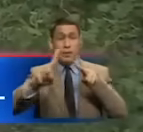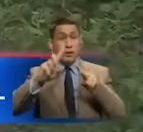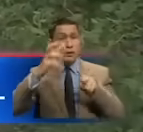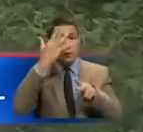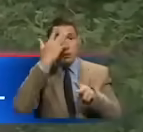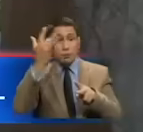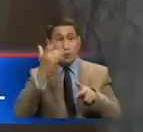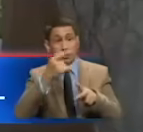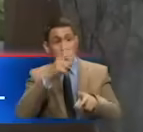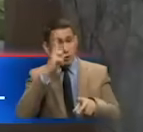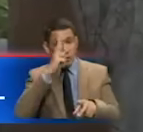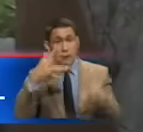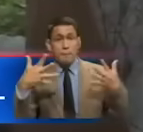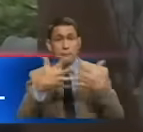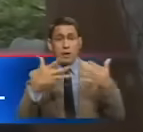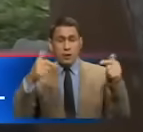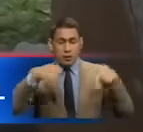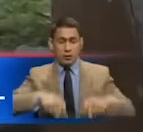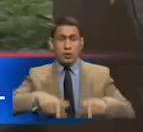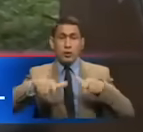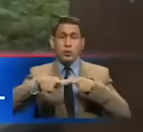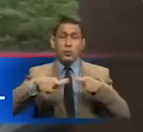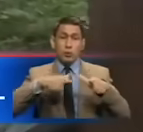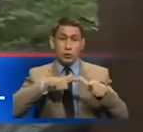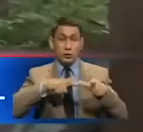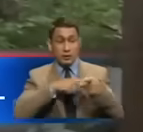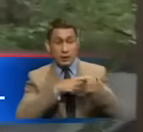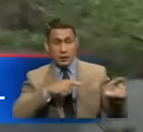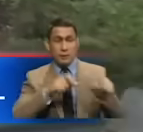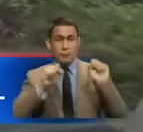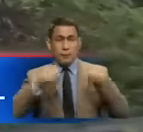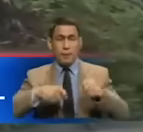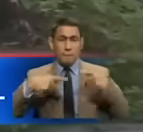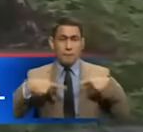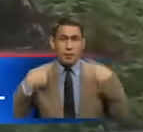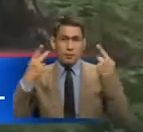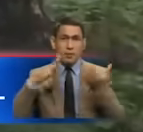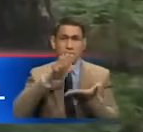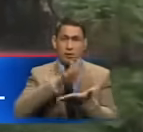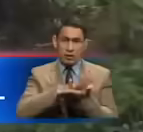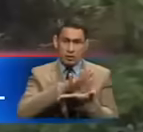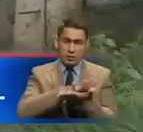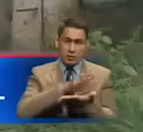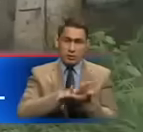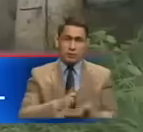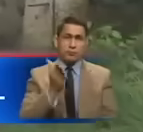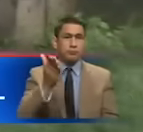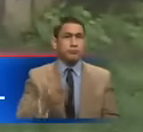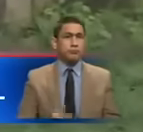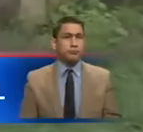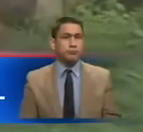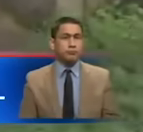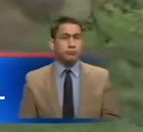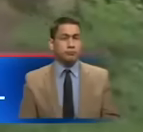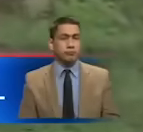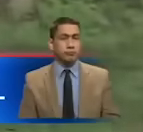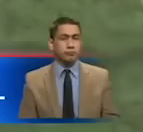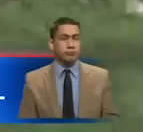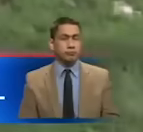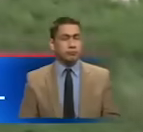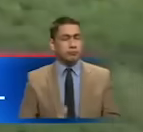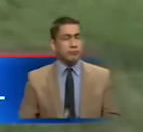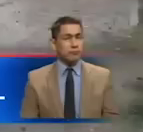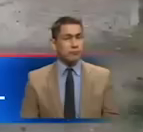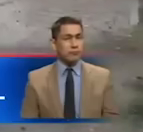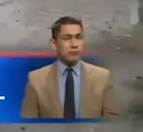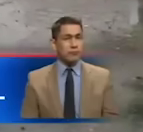todo el vecindario, puesto que les permite vivir tranquilos y desarrollar sus actividades con más confianza.